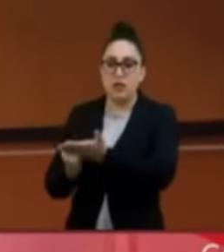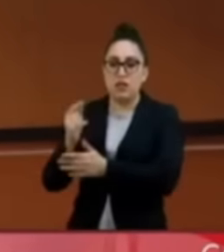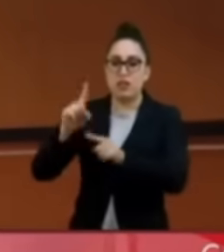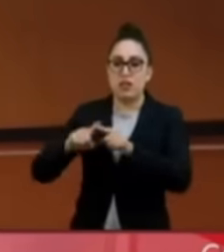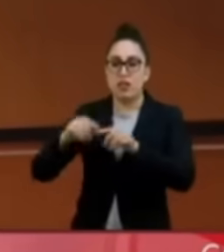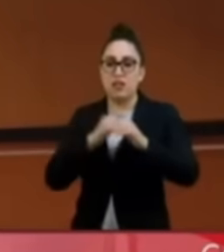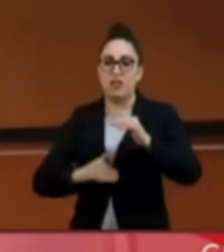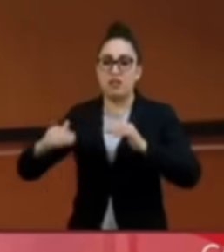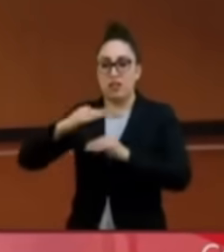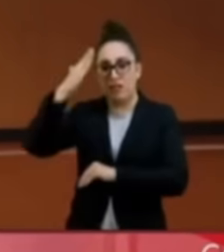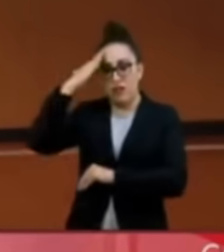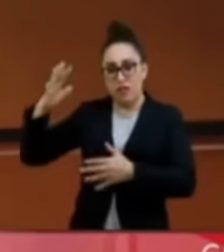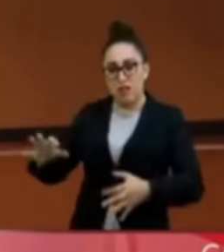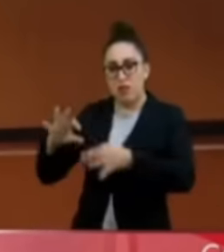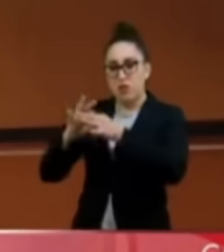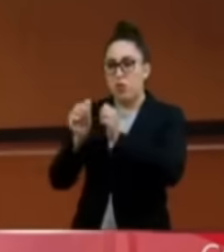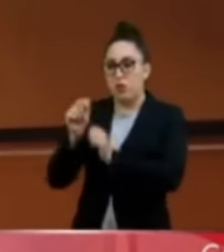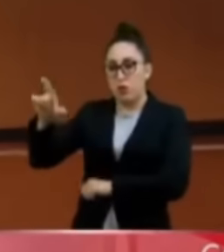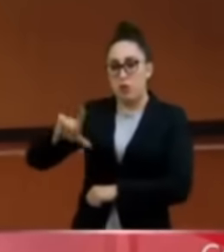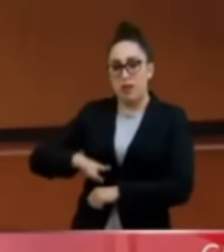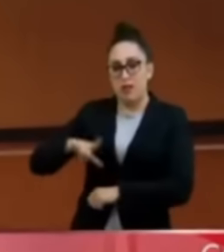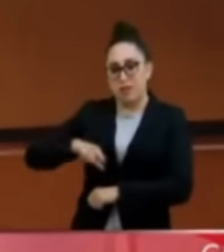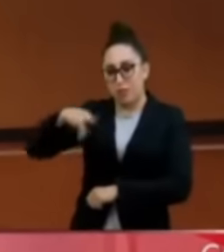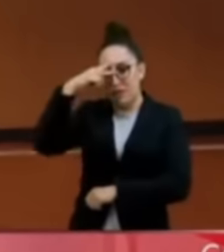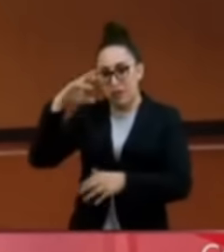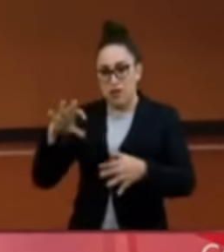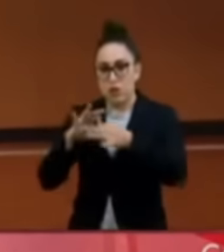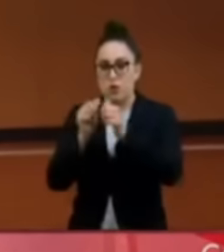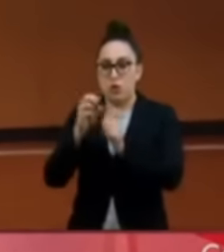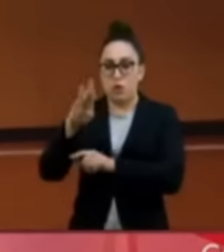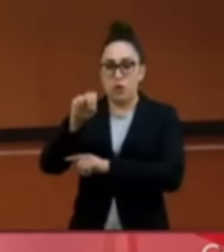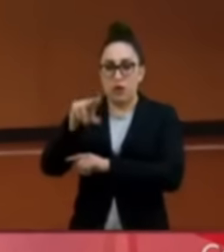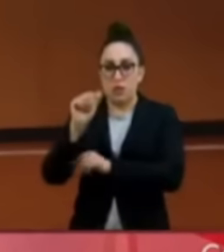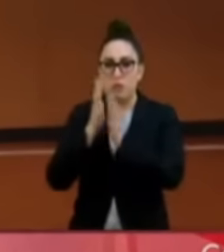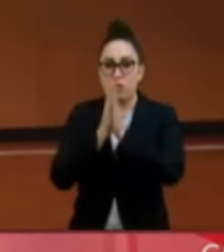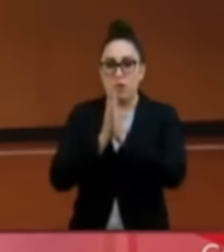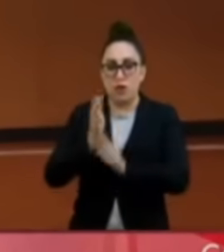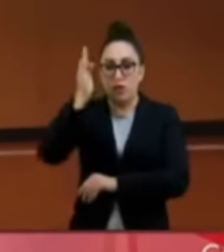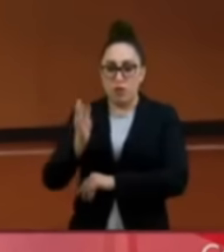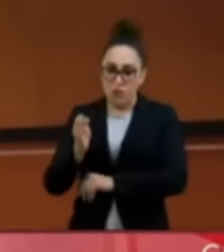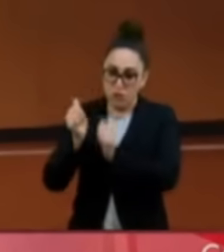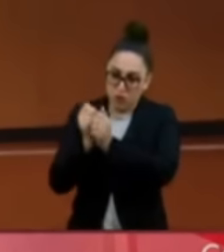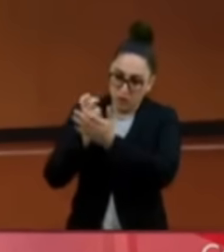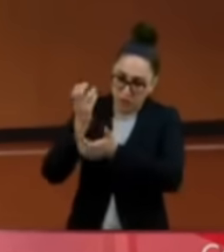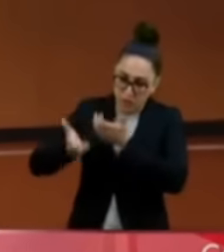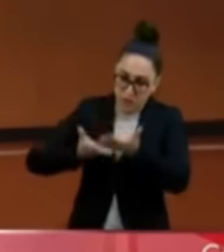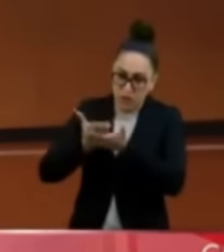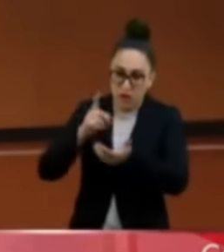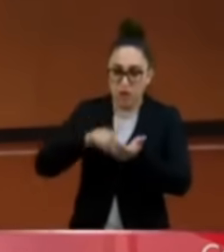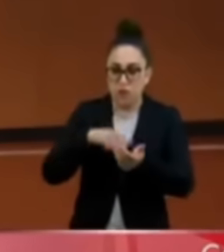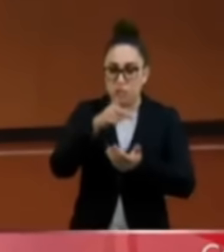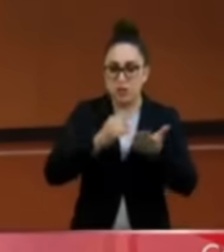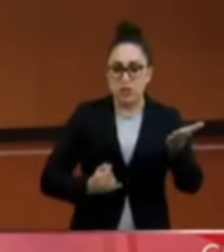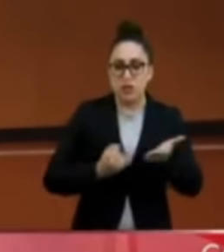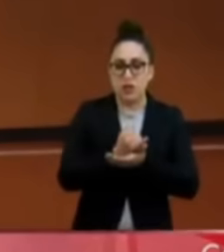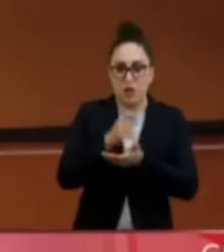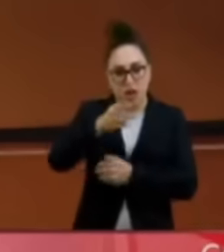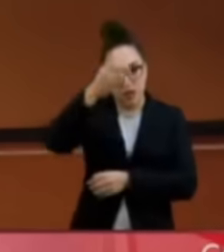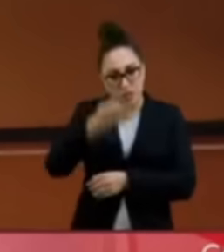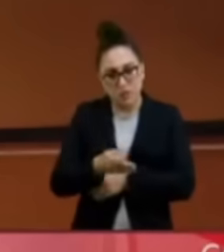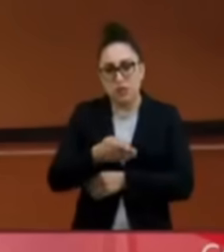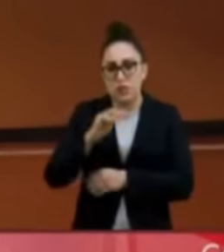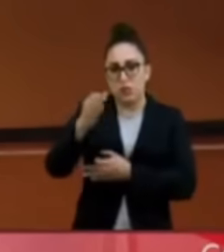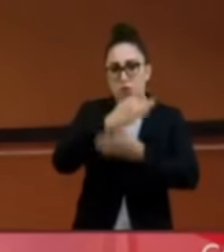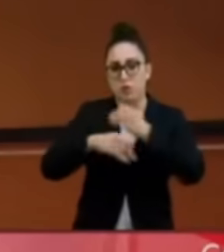élite política que hoy gobierna este país. Castañeda. Háganse cargo de su reforma, háganse cargo de sus decisiones, Castañeda, y háganse cargo